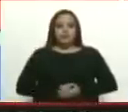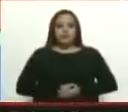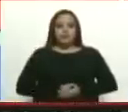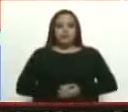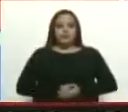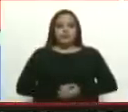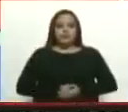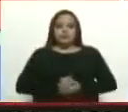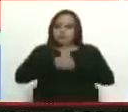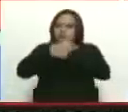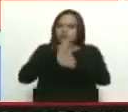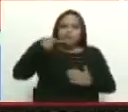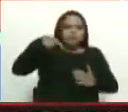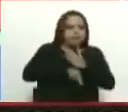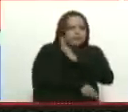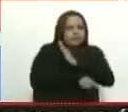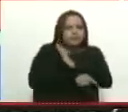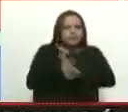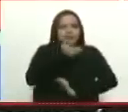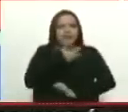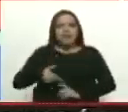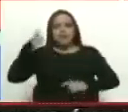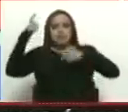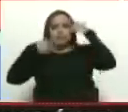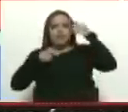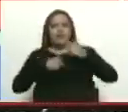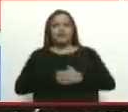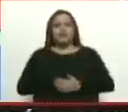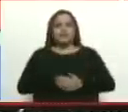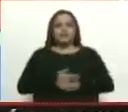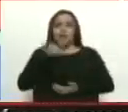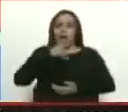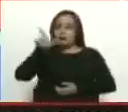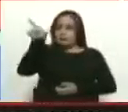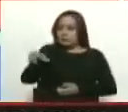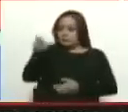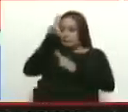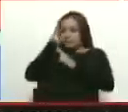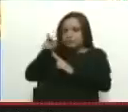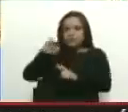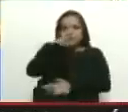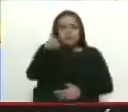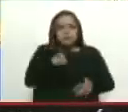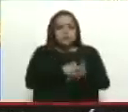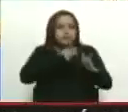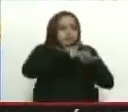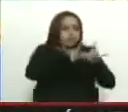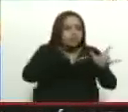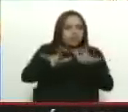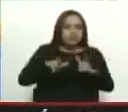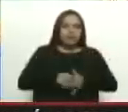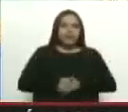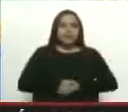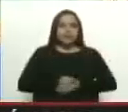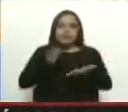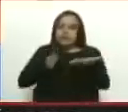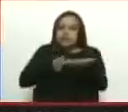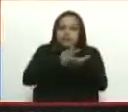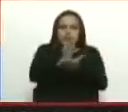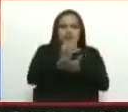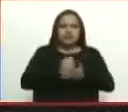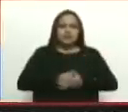amaba profundamente al comandante Chávez. Un respeto absoluto, un cariño, una